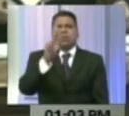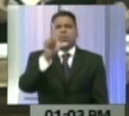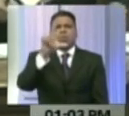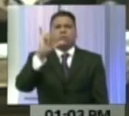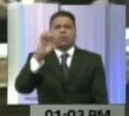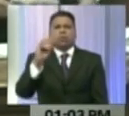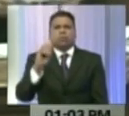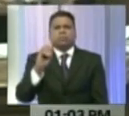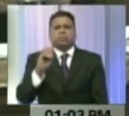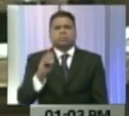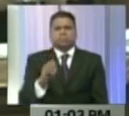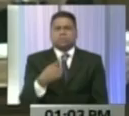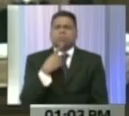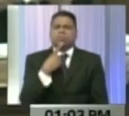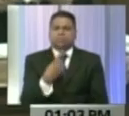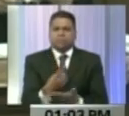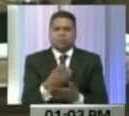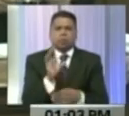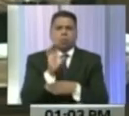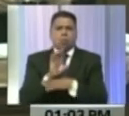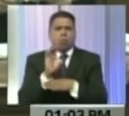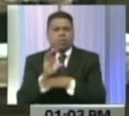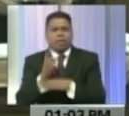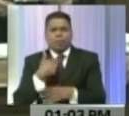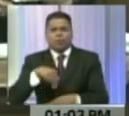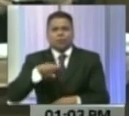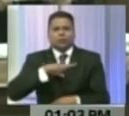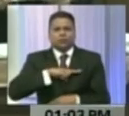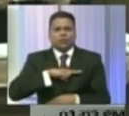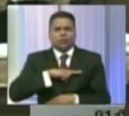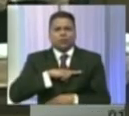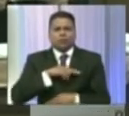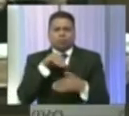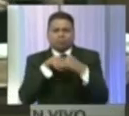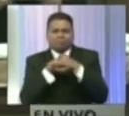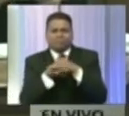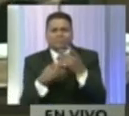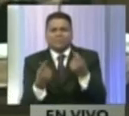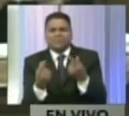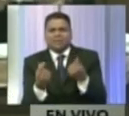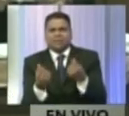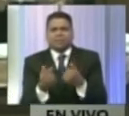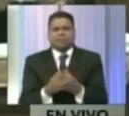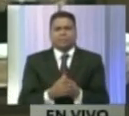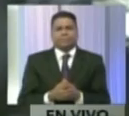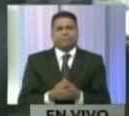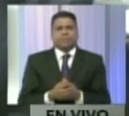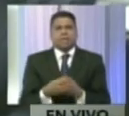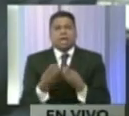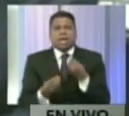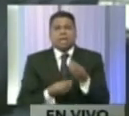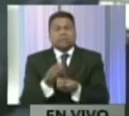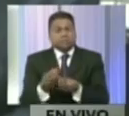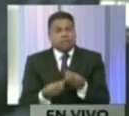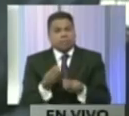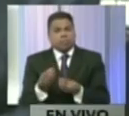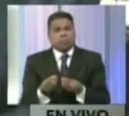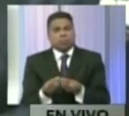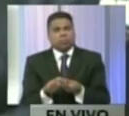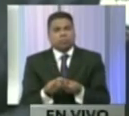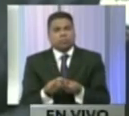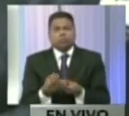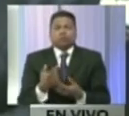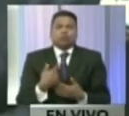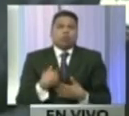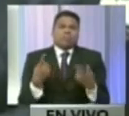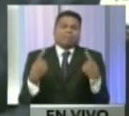las reservas. Si uno me dice, bueno, ¿qué pueden hacer ustedes allí después? Yo no me atrevería a decírtelo porque el